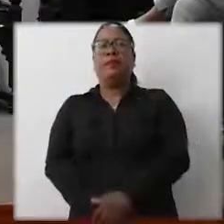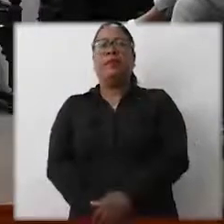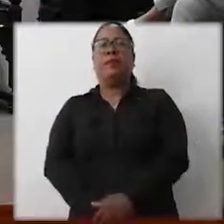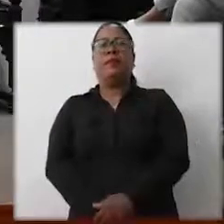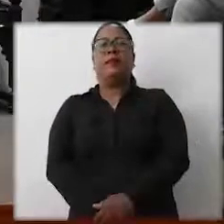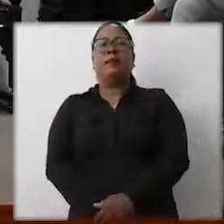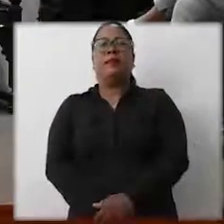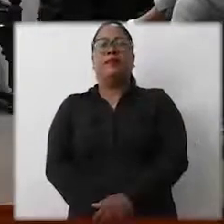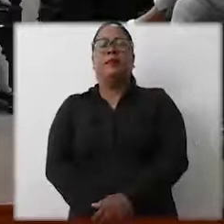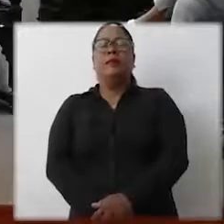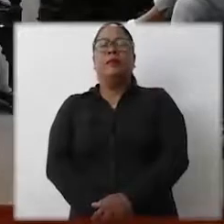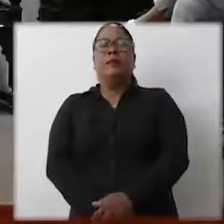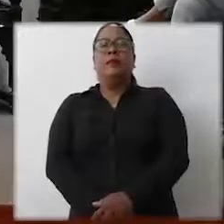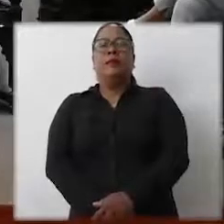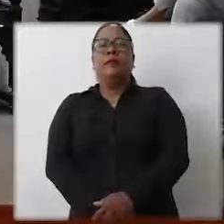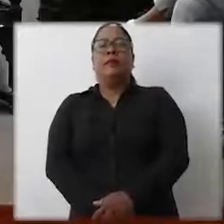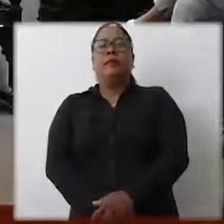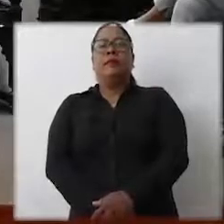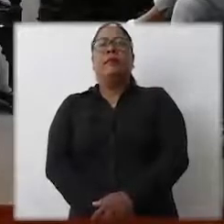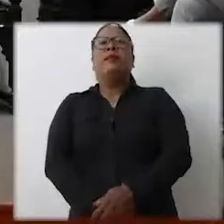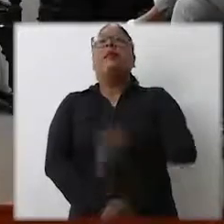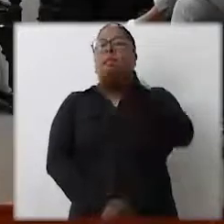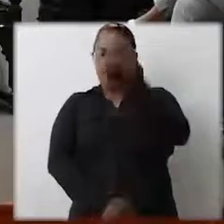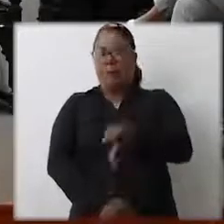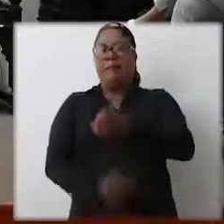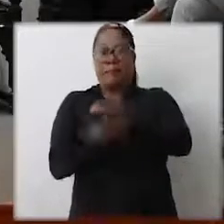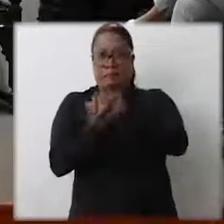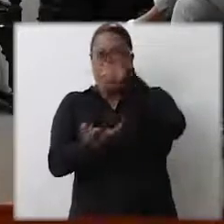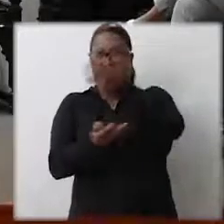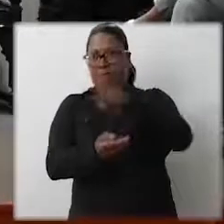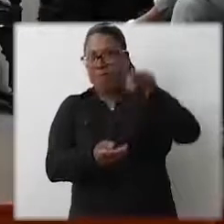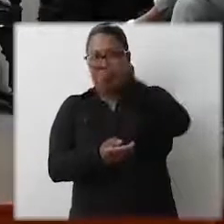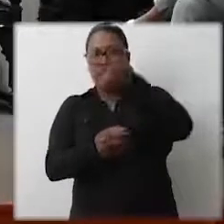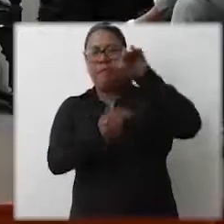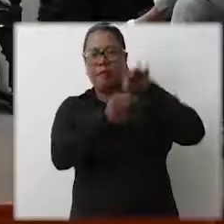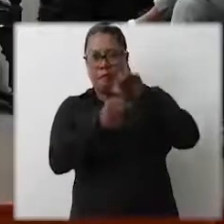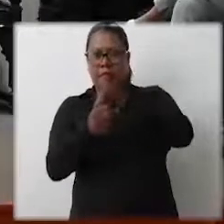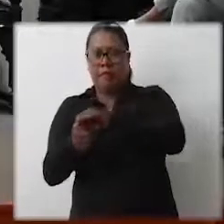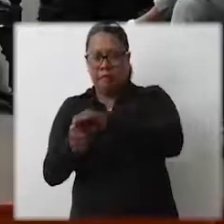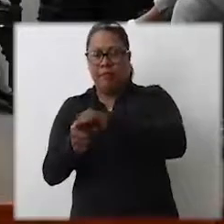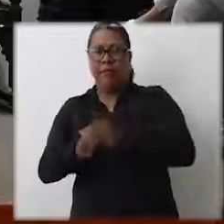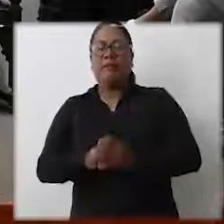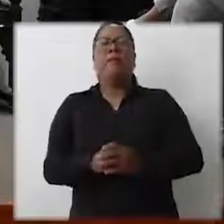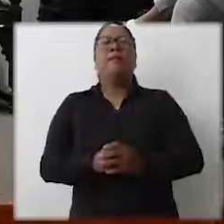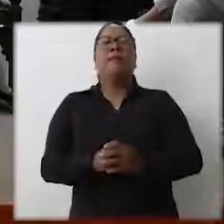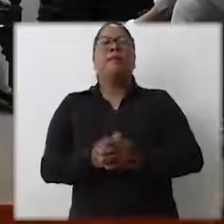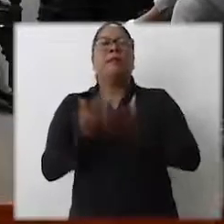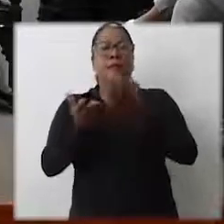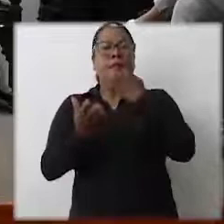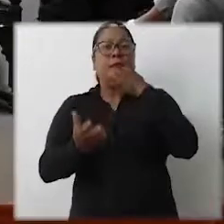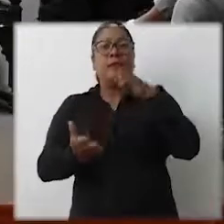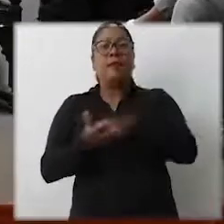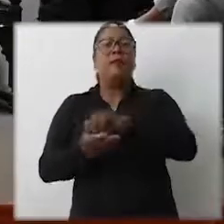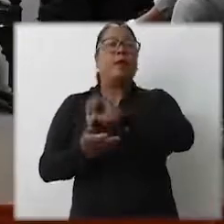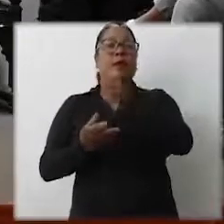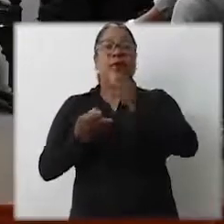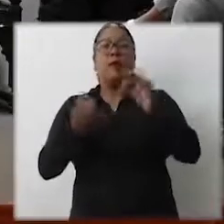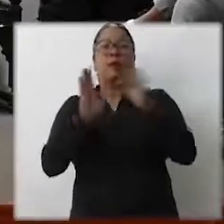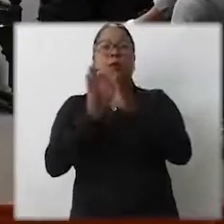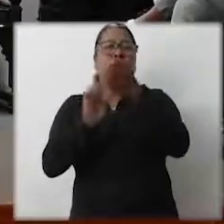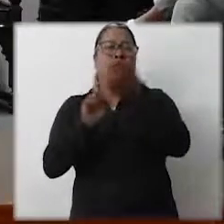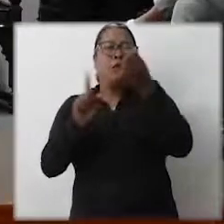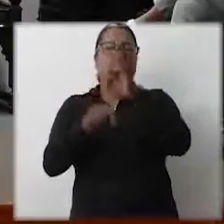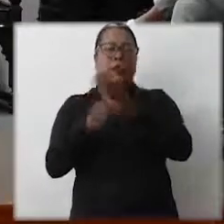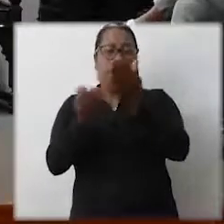sesión ordinaria de Cabildo de fecha 10 de febrero del año 2022. y del acta de la sesión extraordinaria